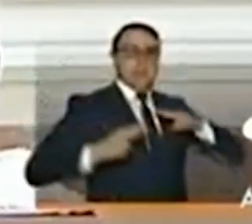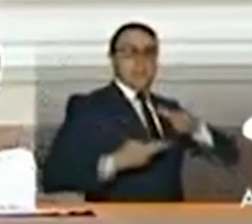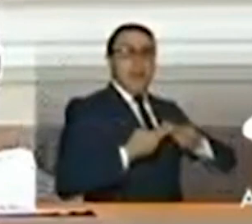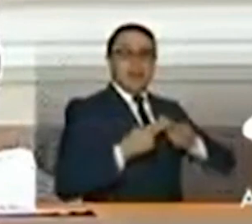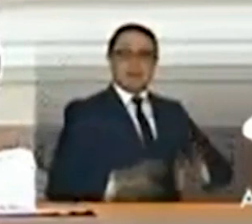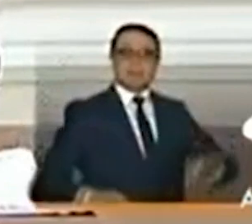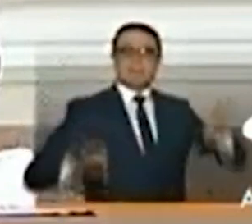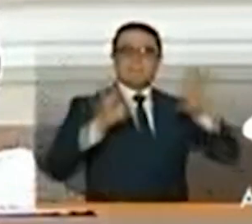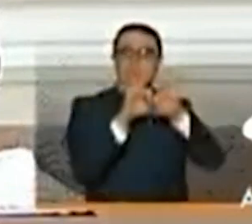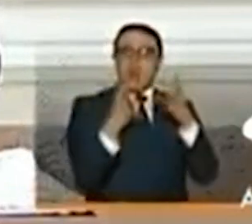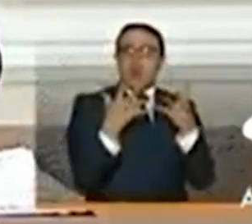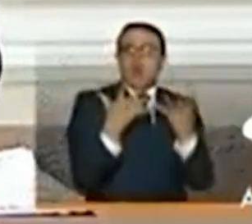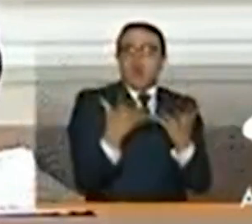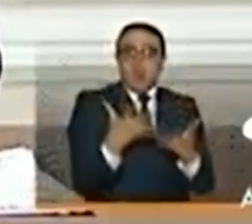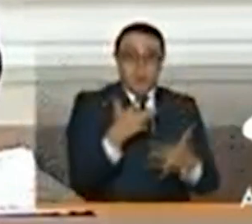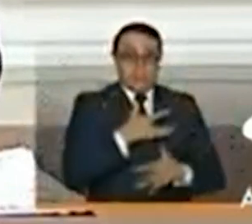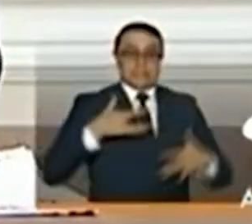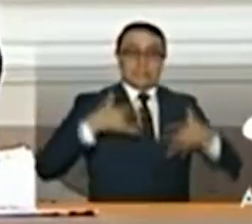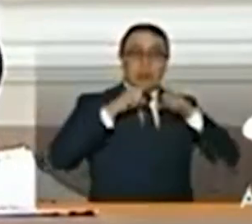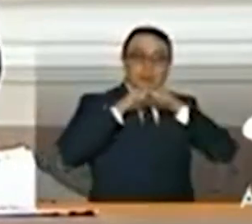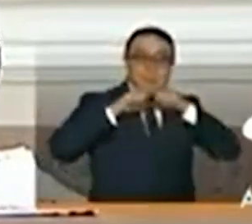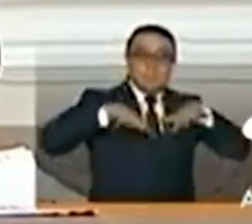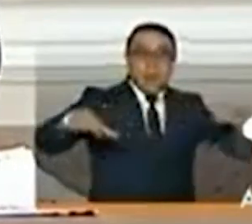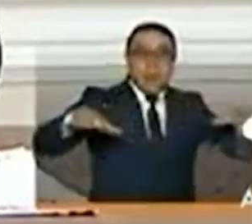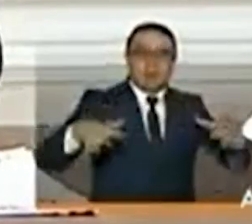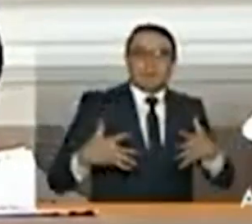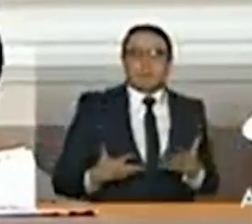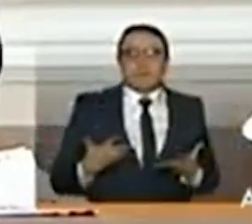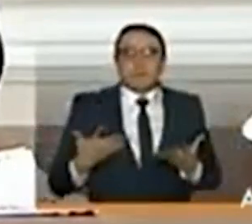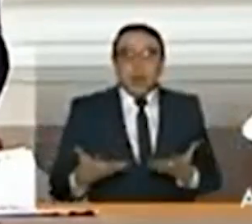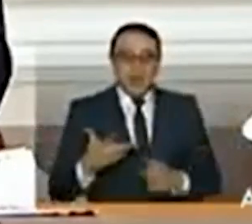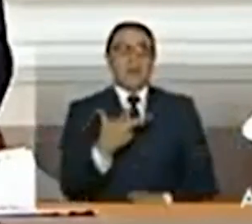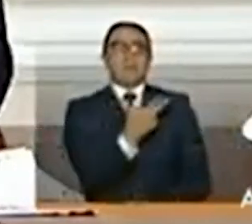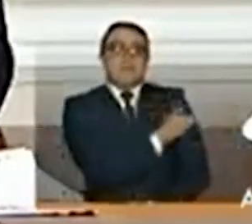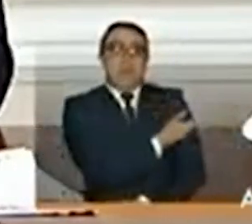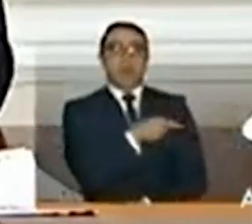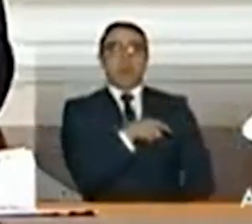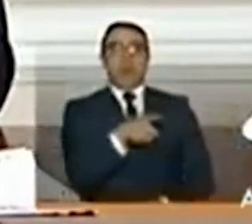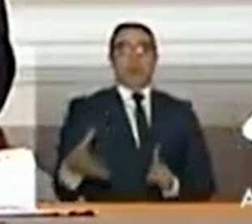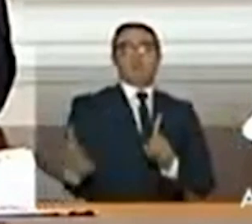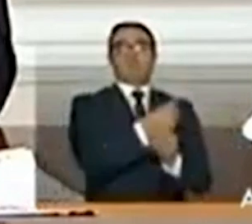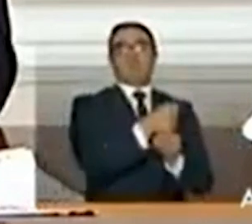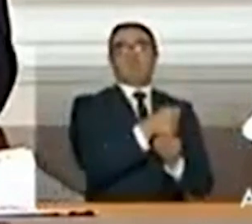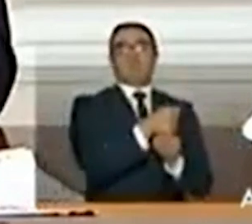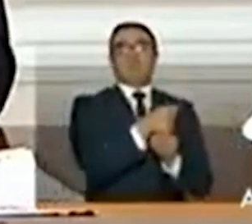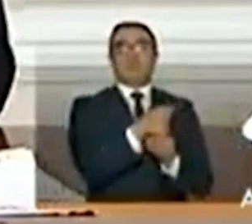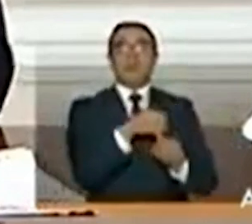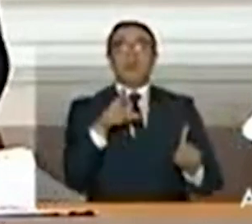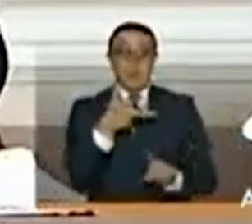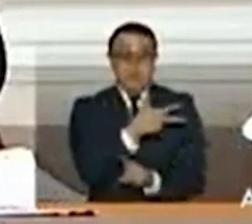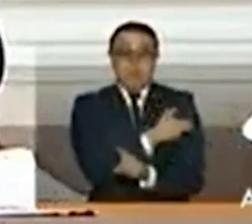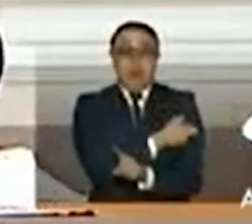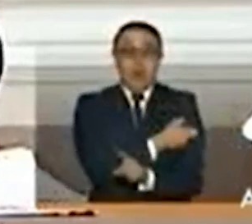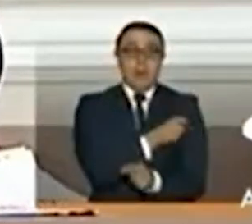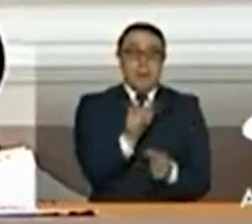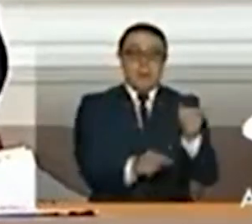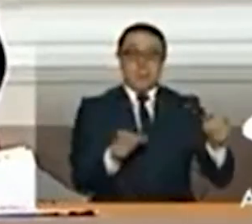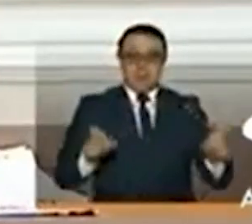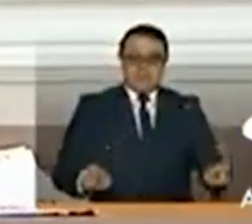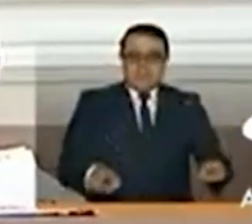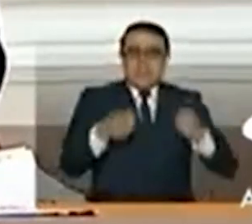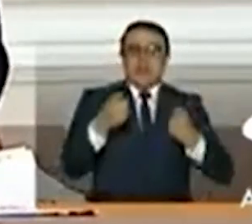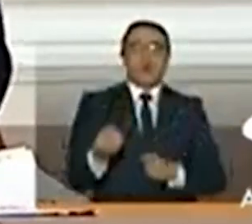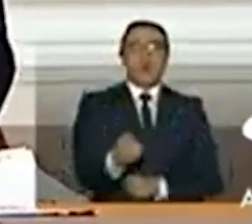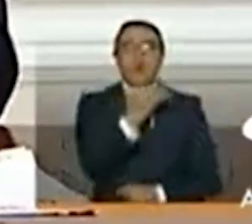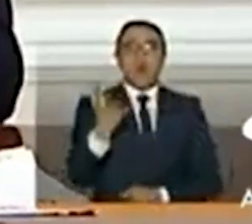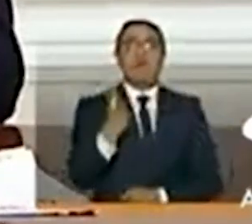más costo-efectivas en materia de salud pública, como es la vacuna. Las vacunas han salvado 69